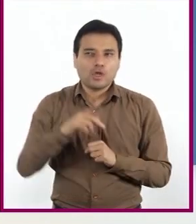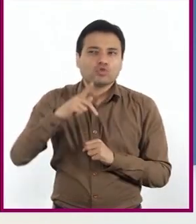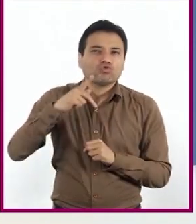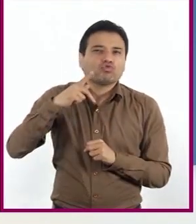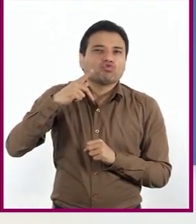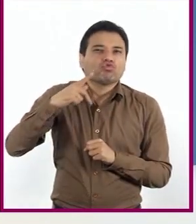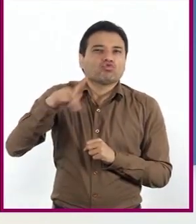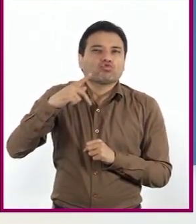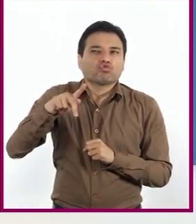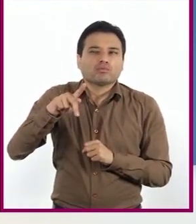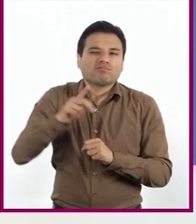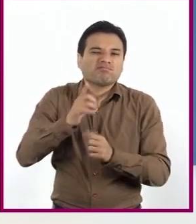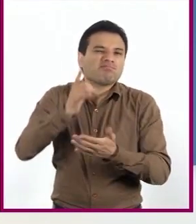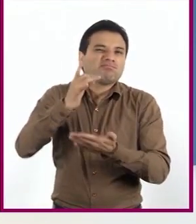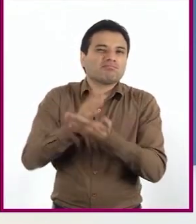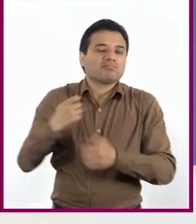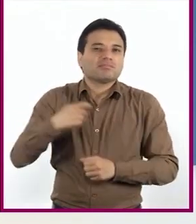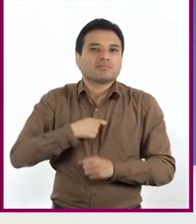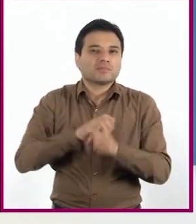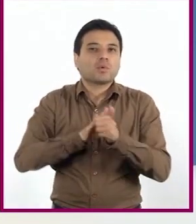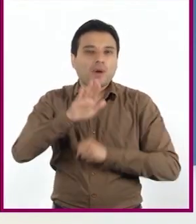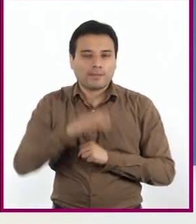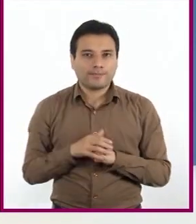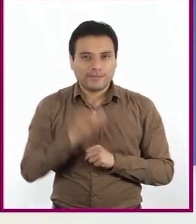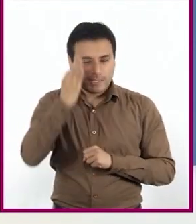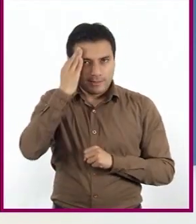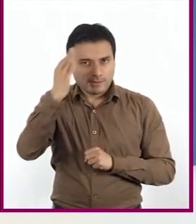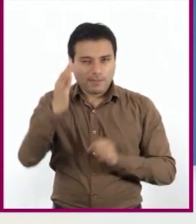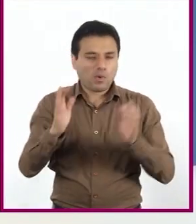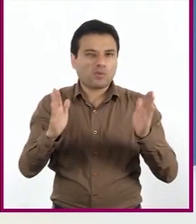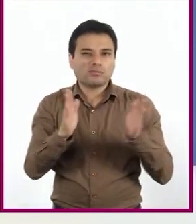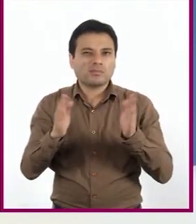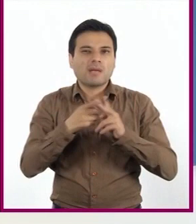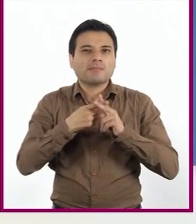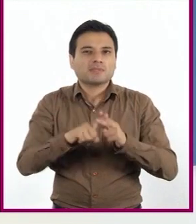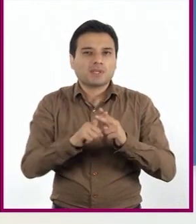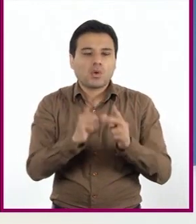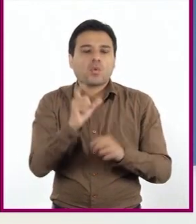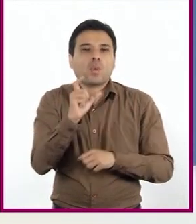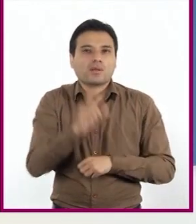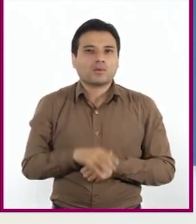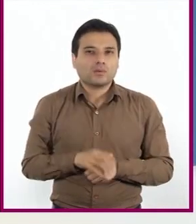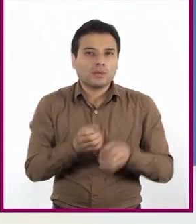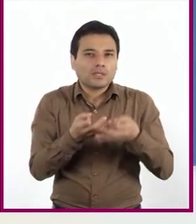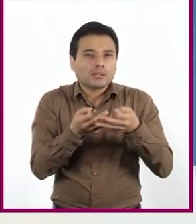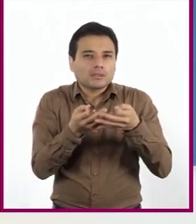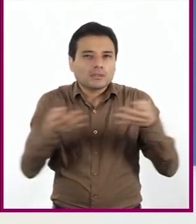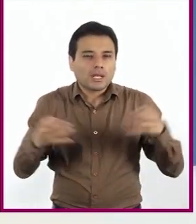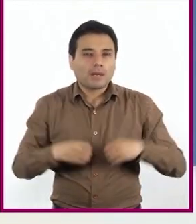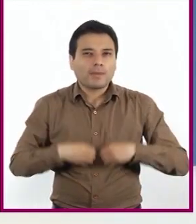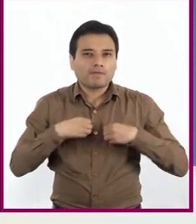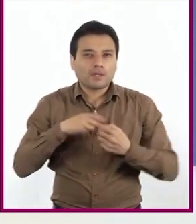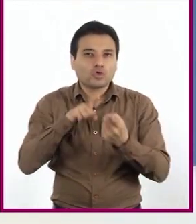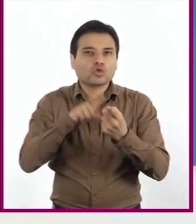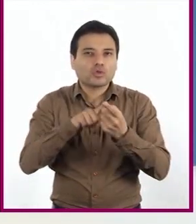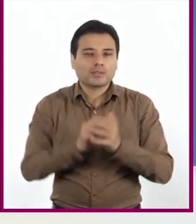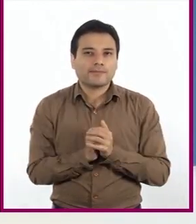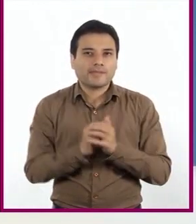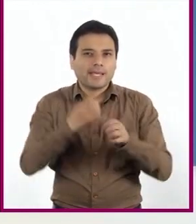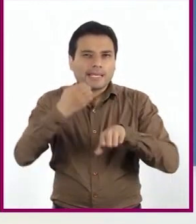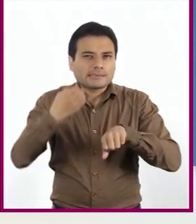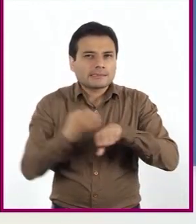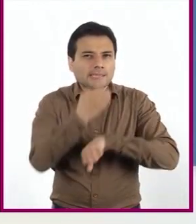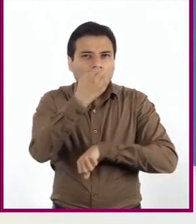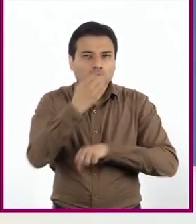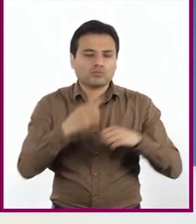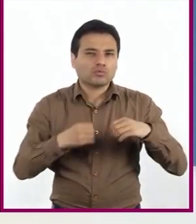cultura? ¿Recuerdan en qué periodo surgió y el territorio en el que se ubicaron? ¿En qué estados de la